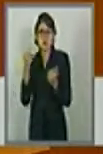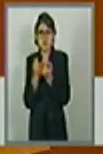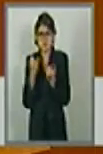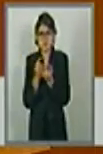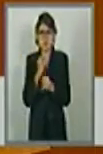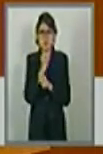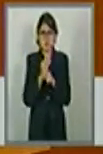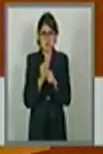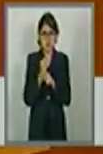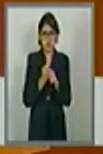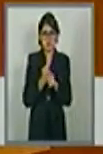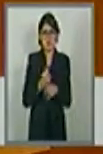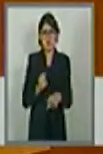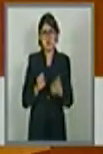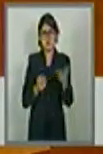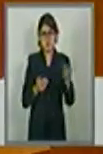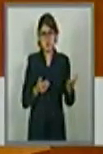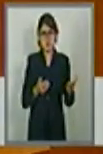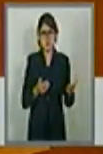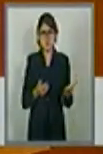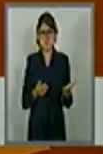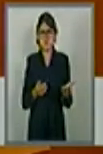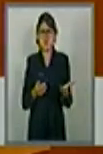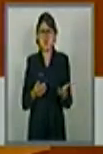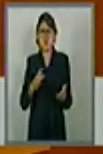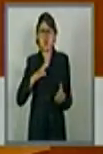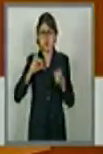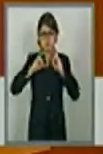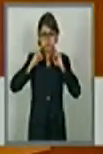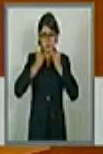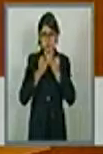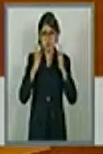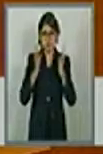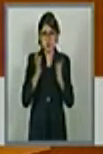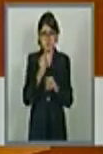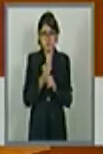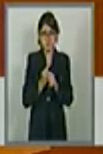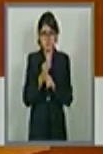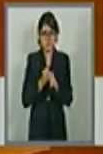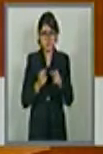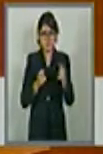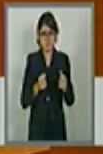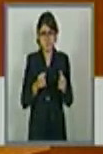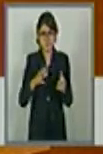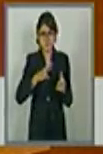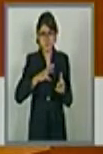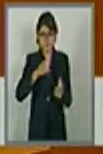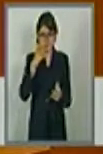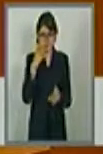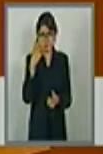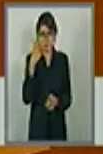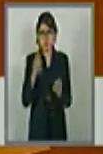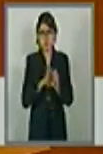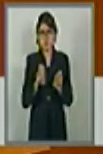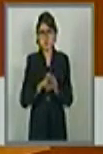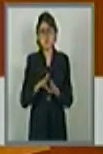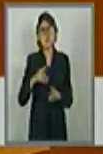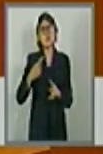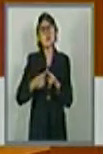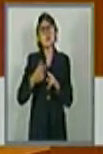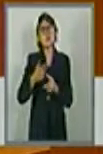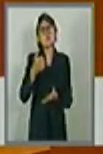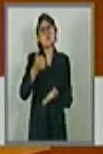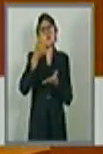Público. Sin embargo, y a pesar de que la Junta Federal ya haya determinado que estos recursos pertenecían a los